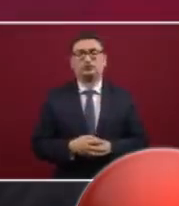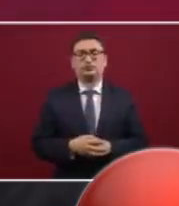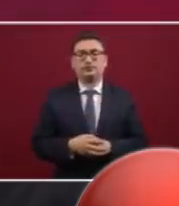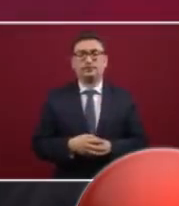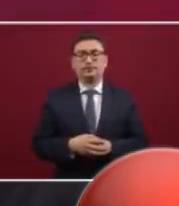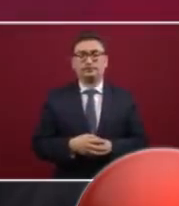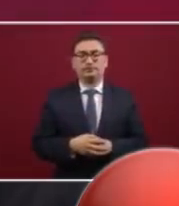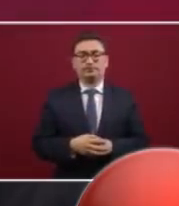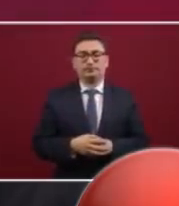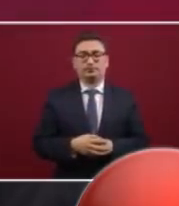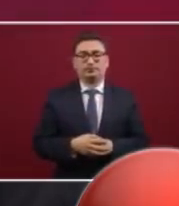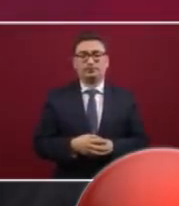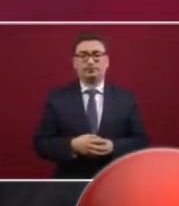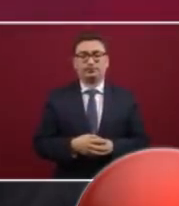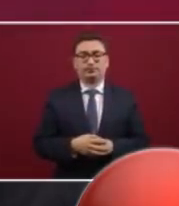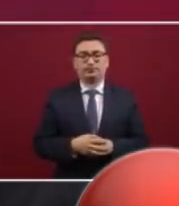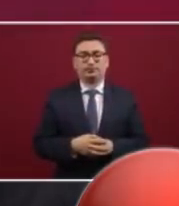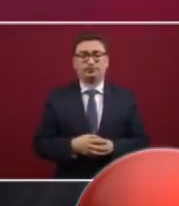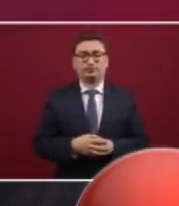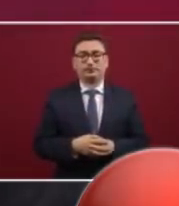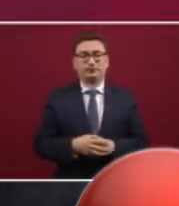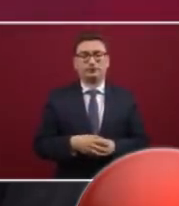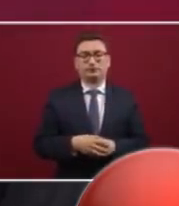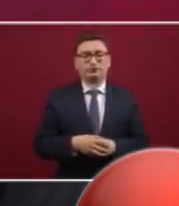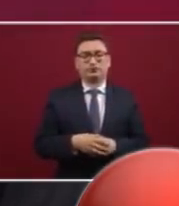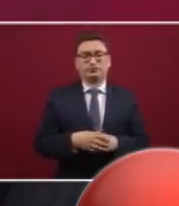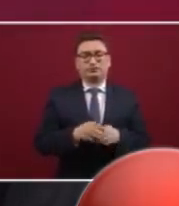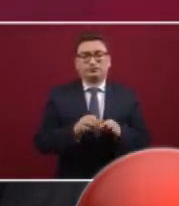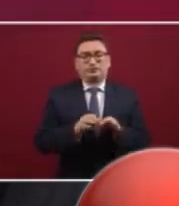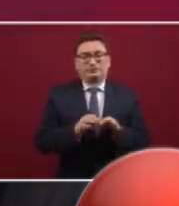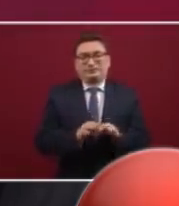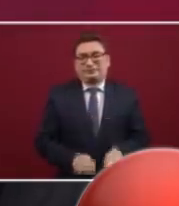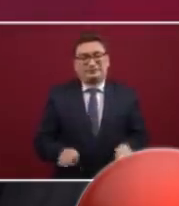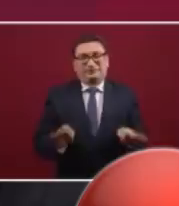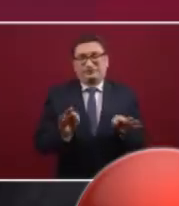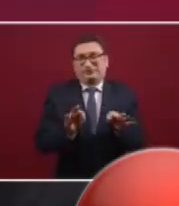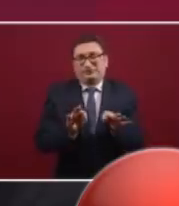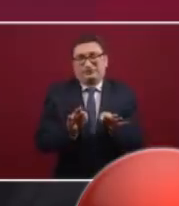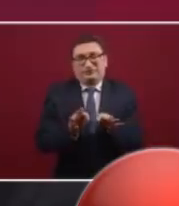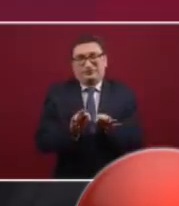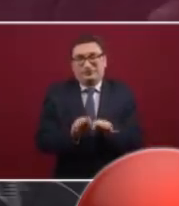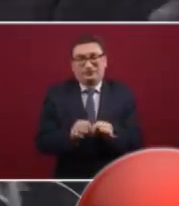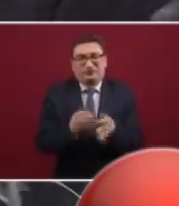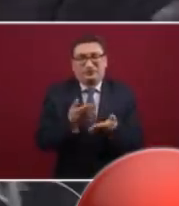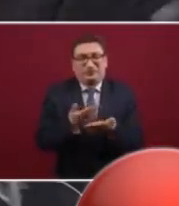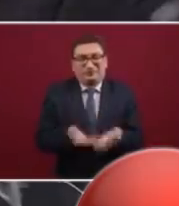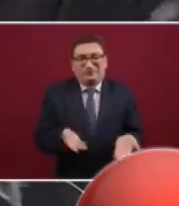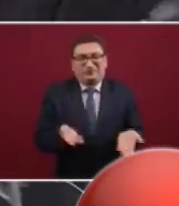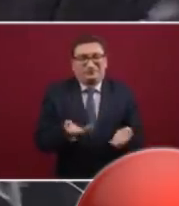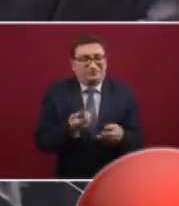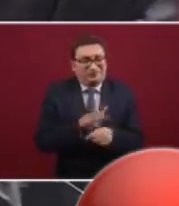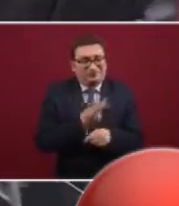Entonces, es muy importante lo que está sucediendo sobre